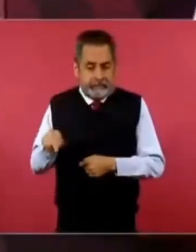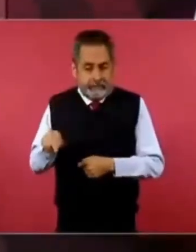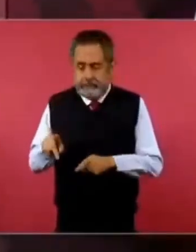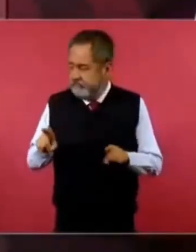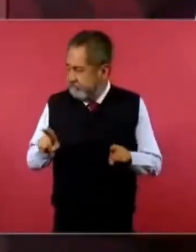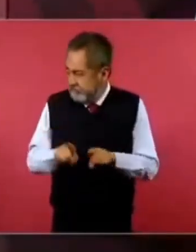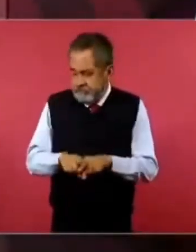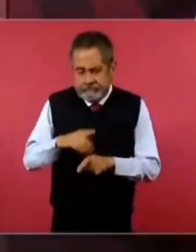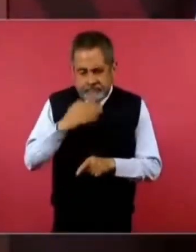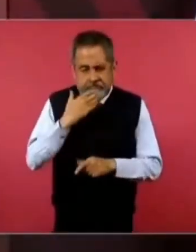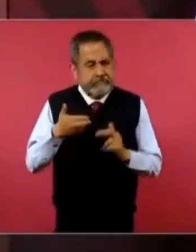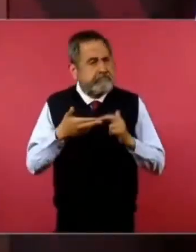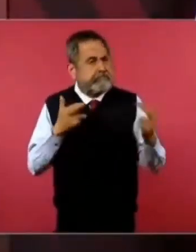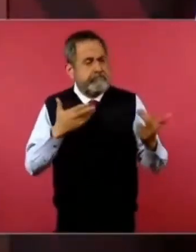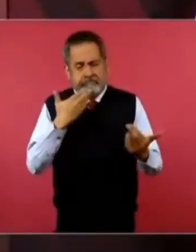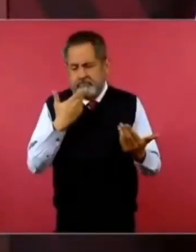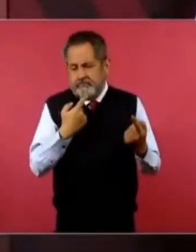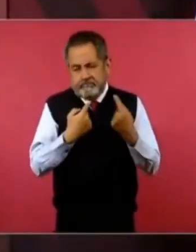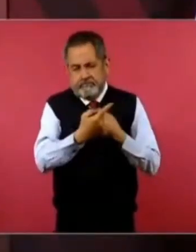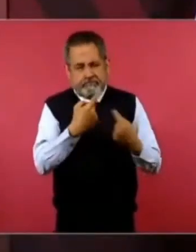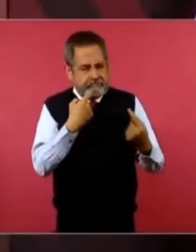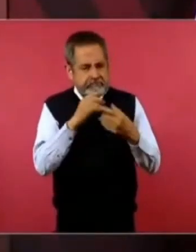muy buena la relación.